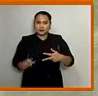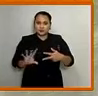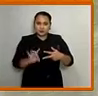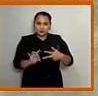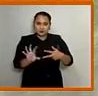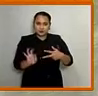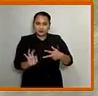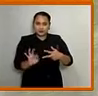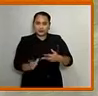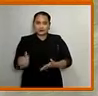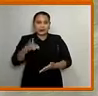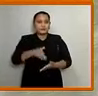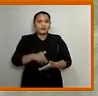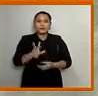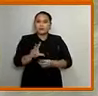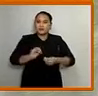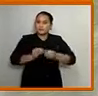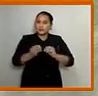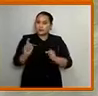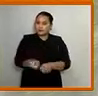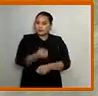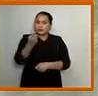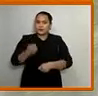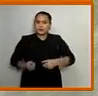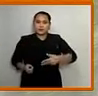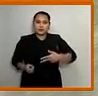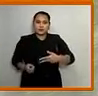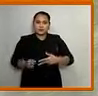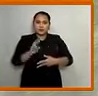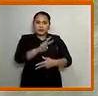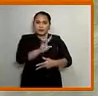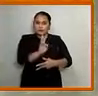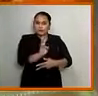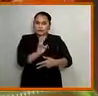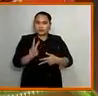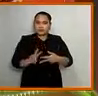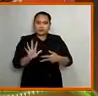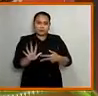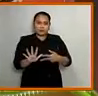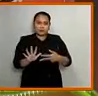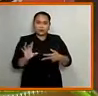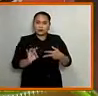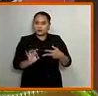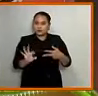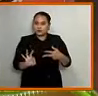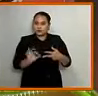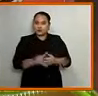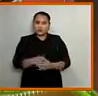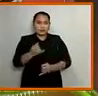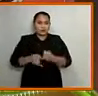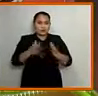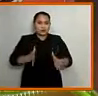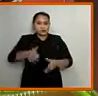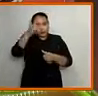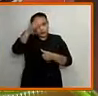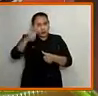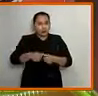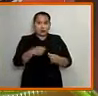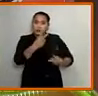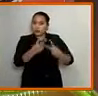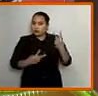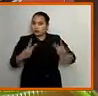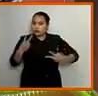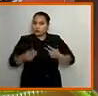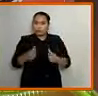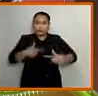89. Repito los tres números ganadores, 27, 25 y 89. Poderes, recuerden visitar nuestros